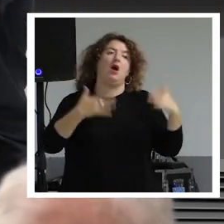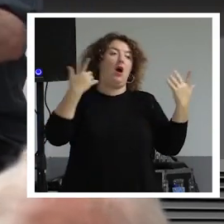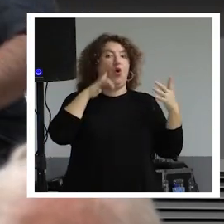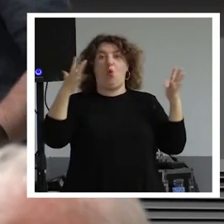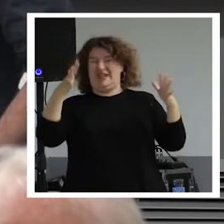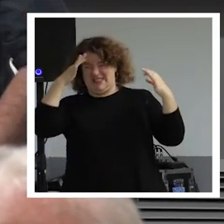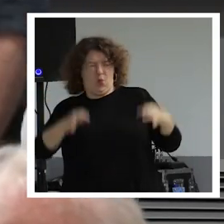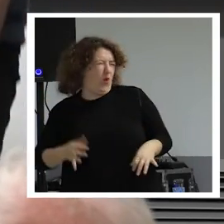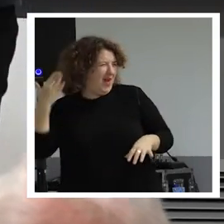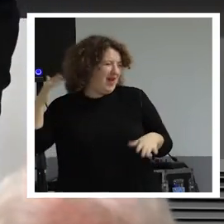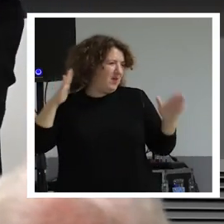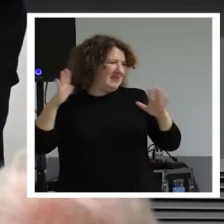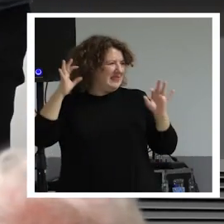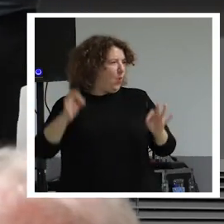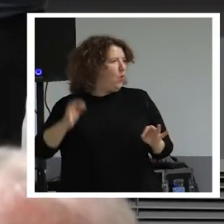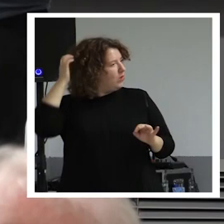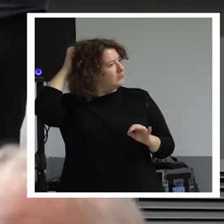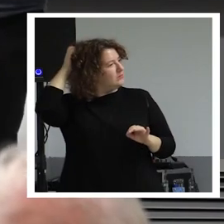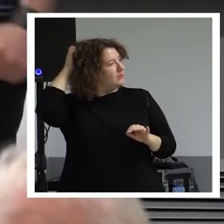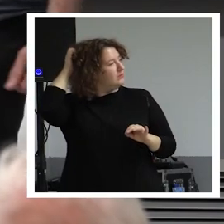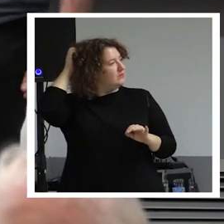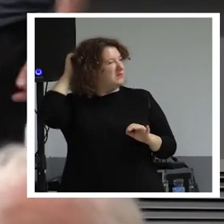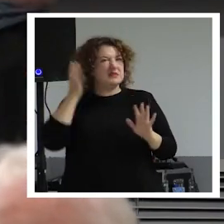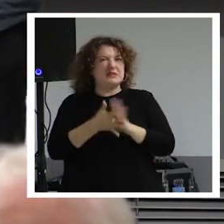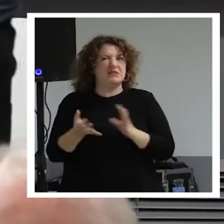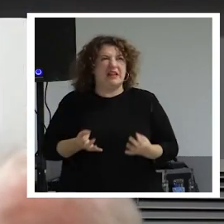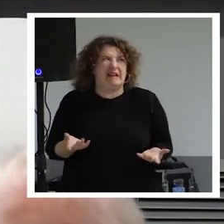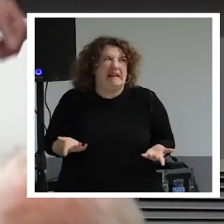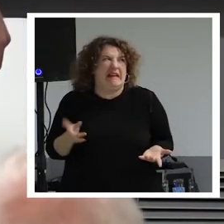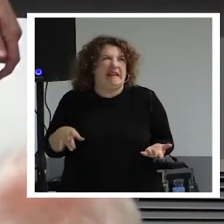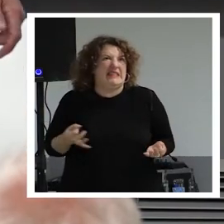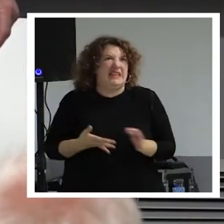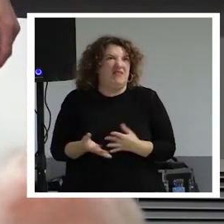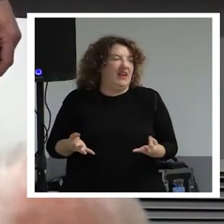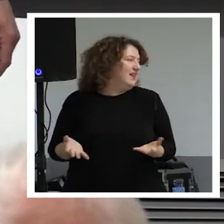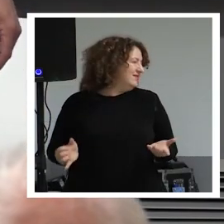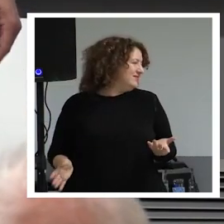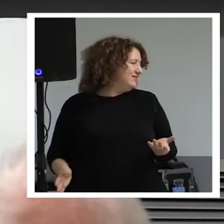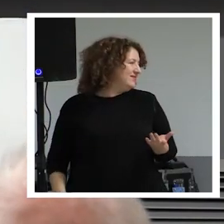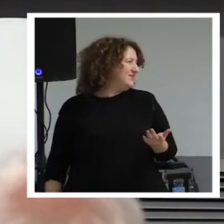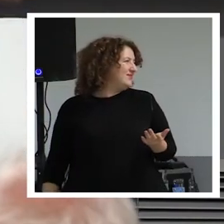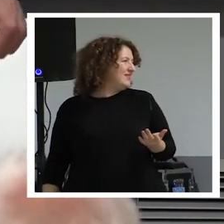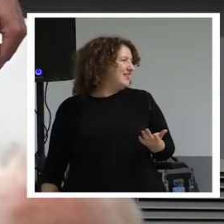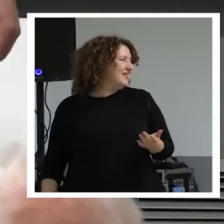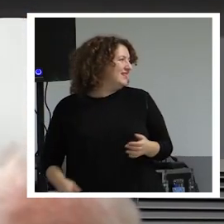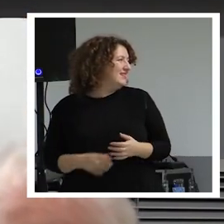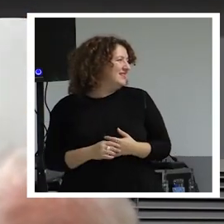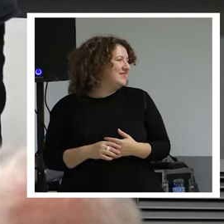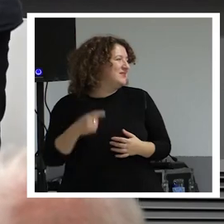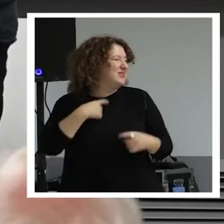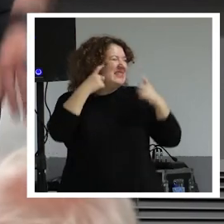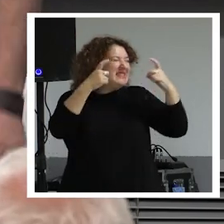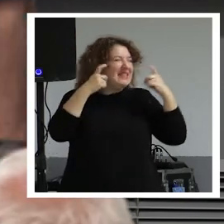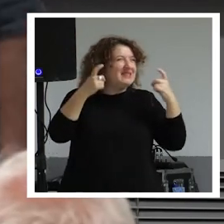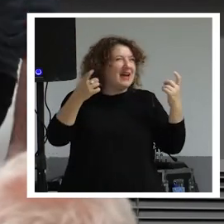separaba calle decía claro aquí Hay puros profesionales en una universidad Pero dónde están los territorios la unión otoño no están los territorios Hola